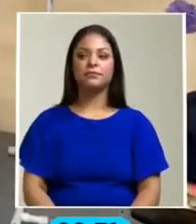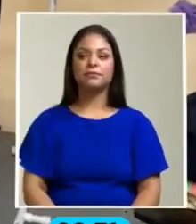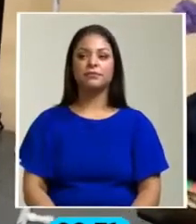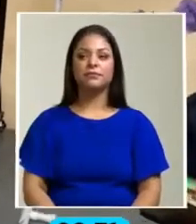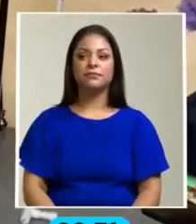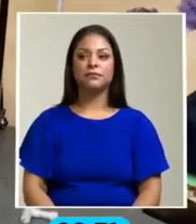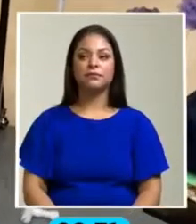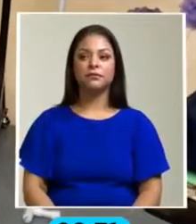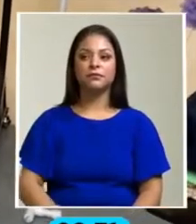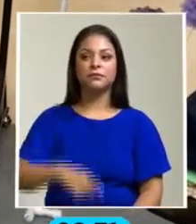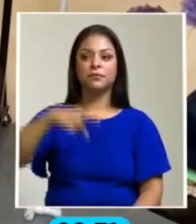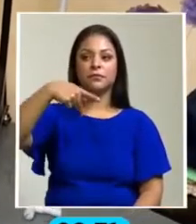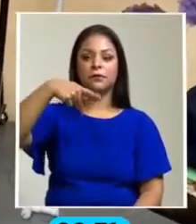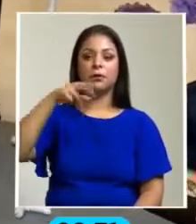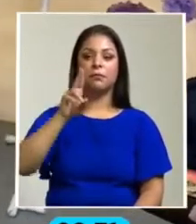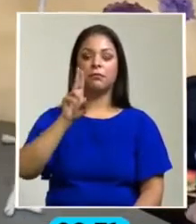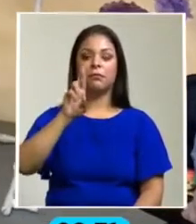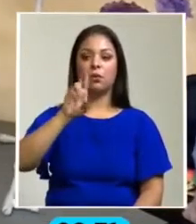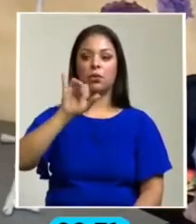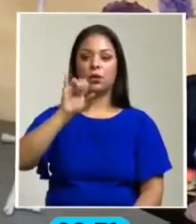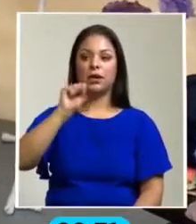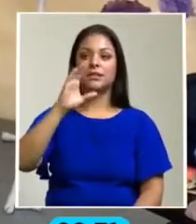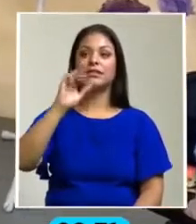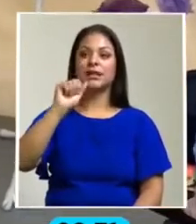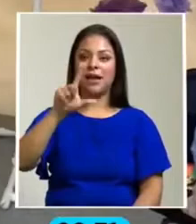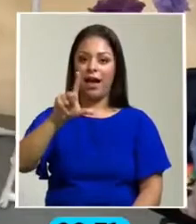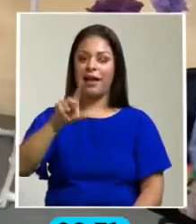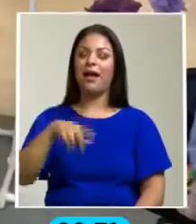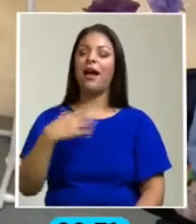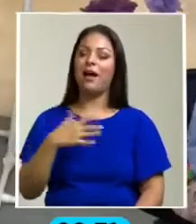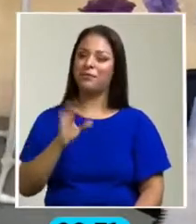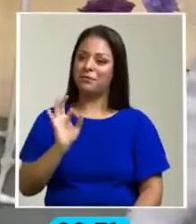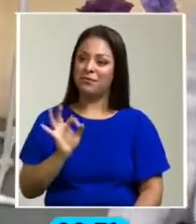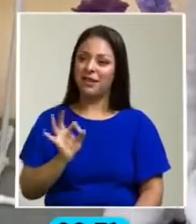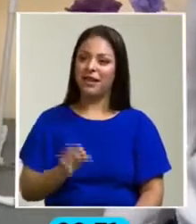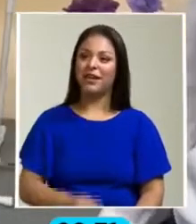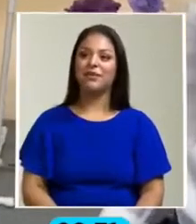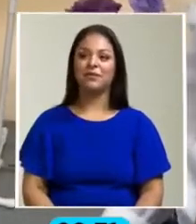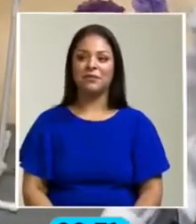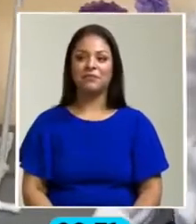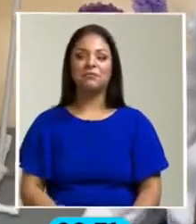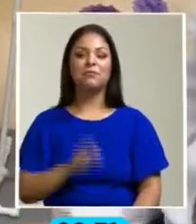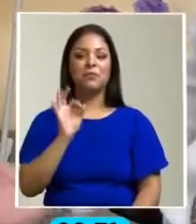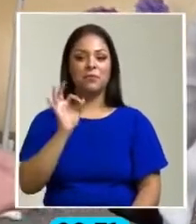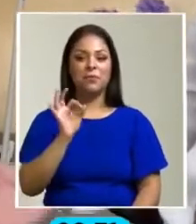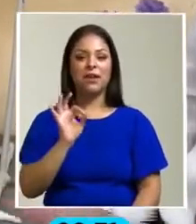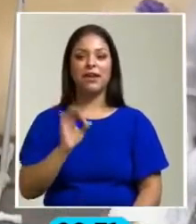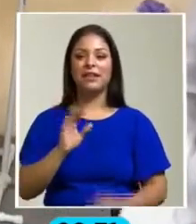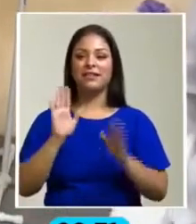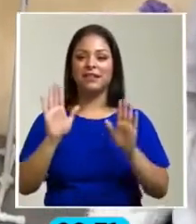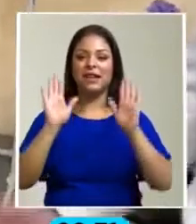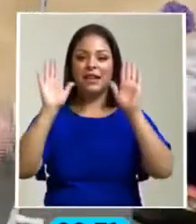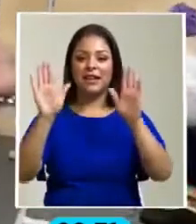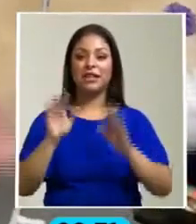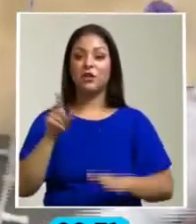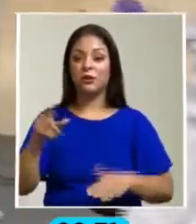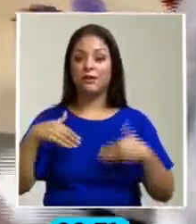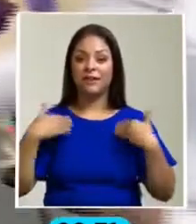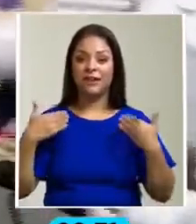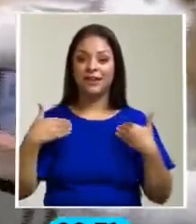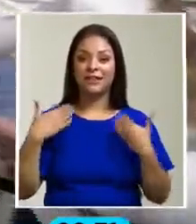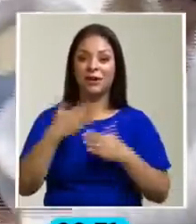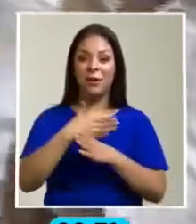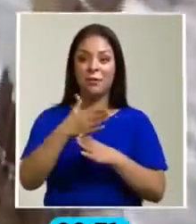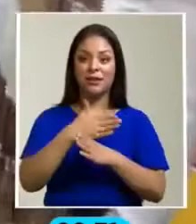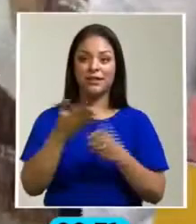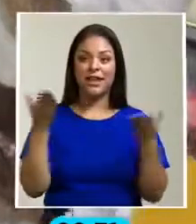De Puriscal. De Puriscal, muy ¡Ay! Bien, muy bien, Sofía, excelente. ¿Y estás feliz de compartir aquí con